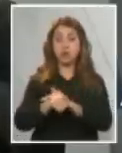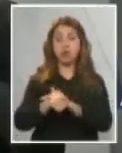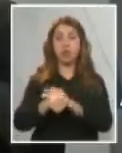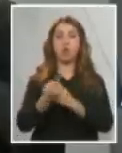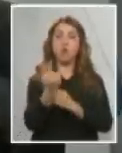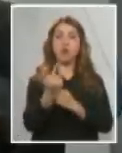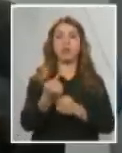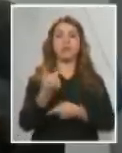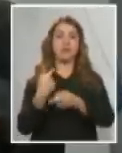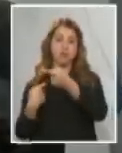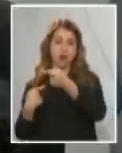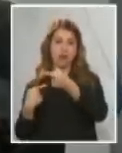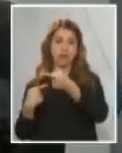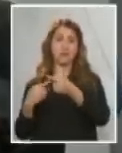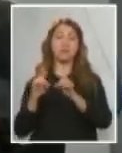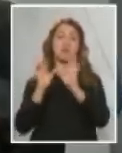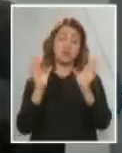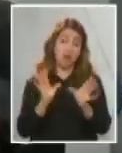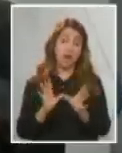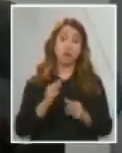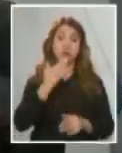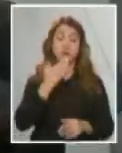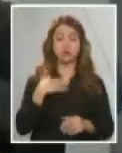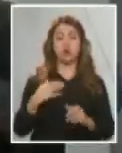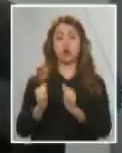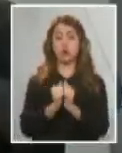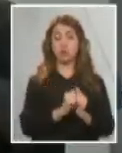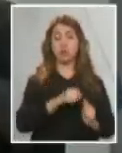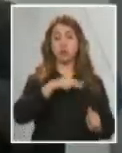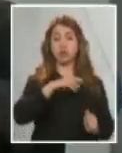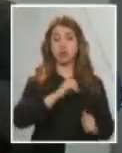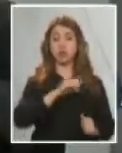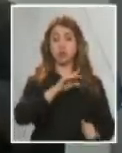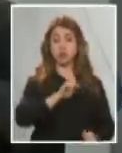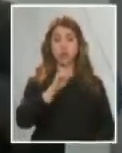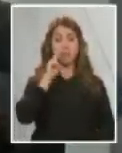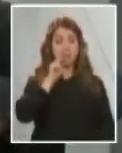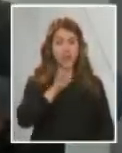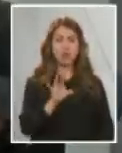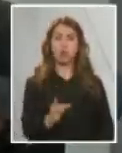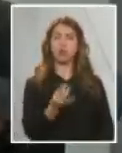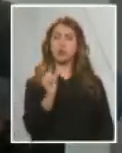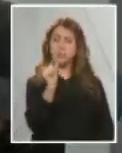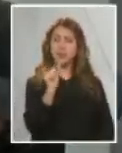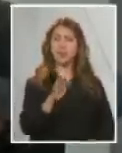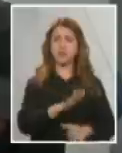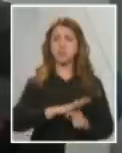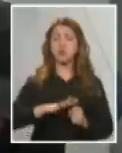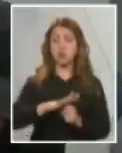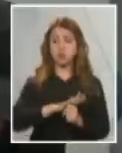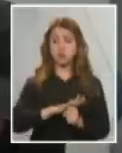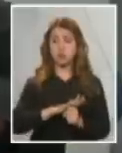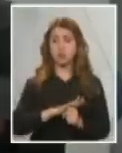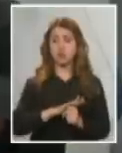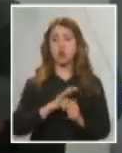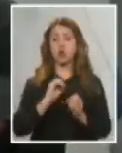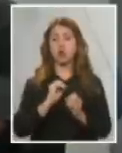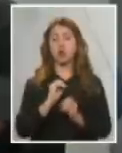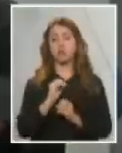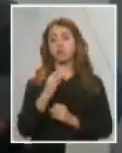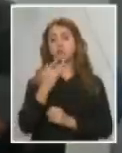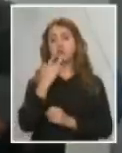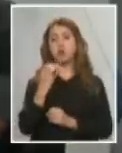calle. Entonces, claro, y ahí yo también, acompañando a Nicole, me di cuenta pues, de las pequeñas situaciones, o porque se dejó